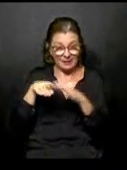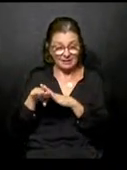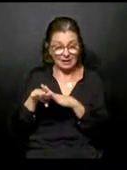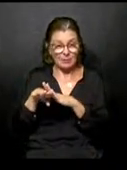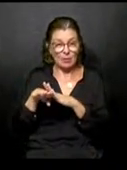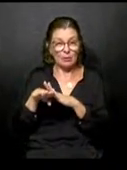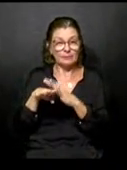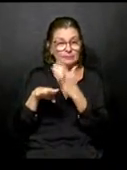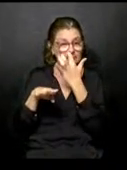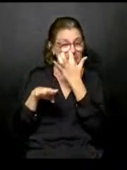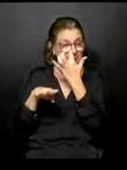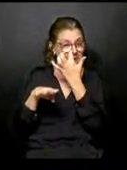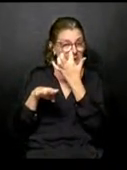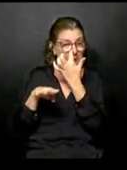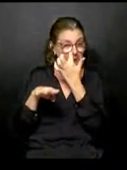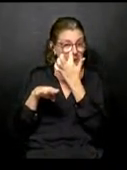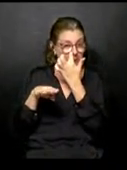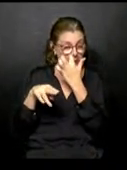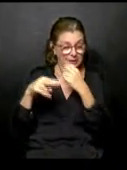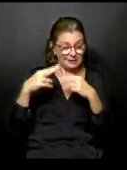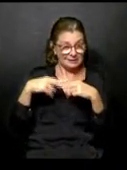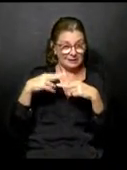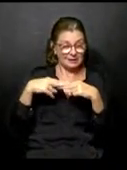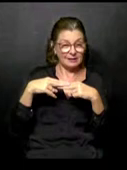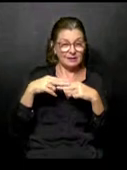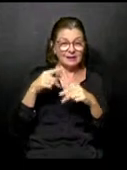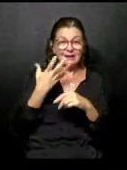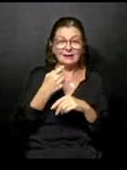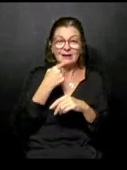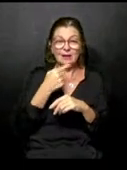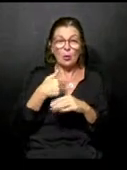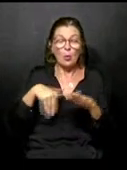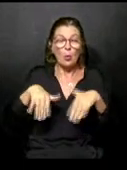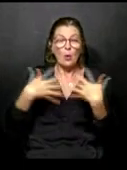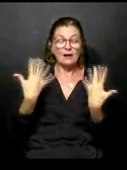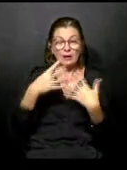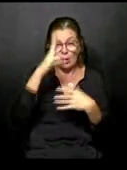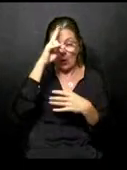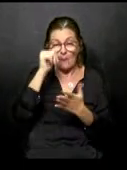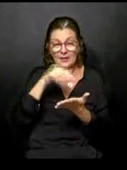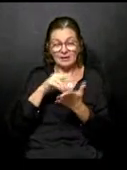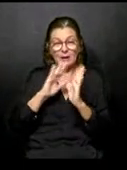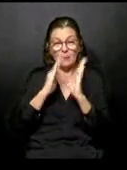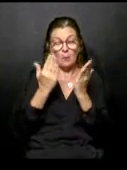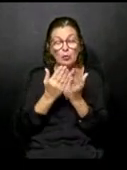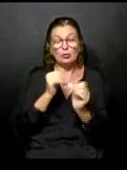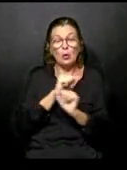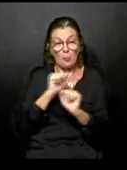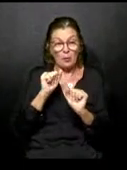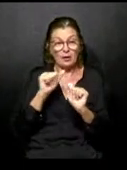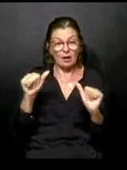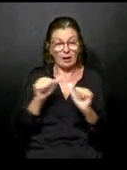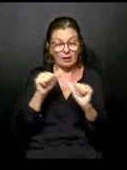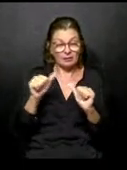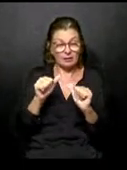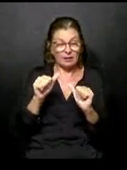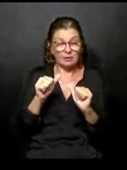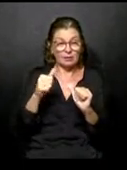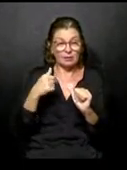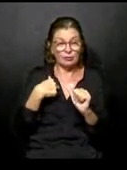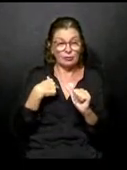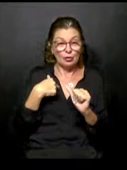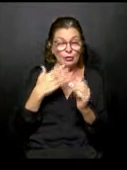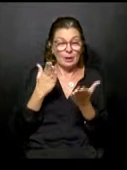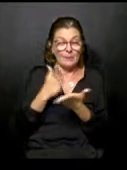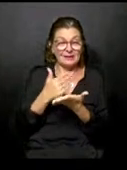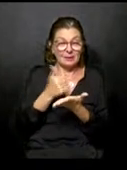IA por intermedio de un navegador web, quiere decir que para cualquier hospital del mundo, estamos hablando que lo puedes utilizar, yo soy de 33,